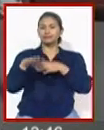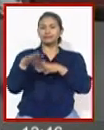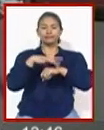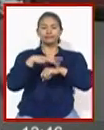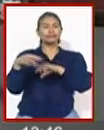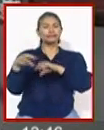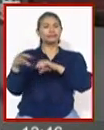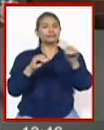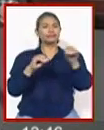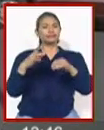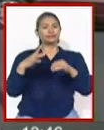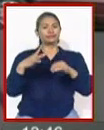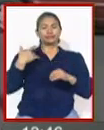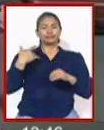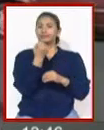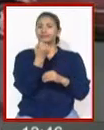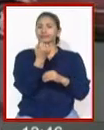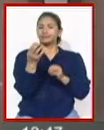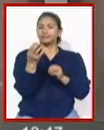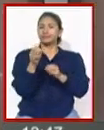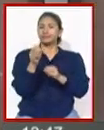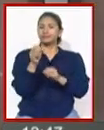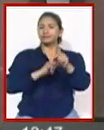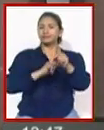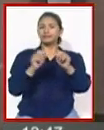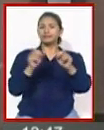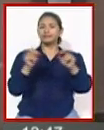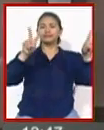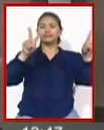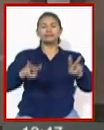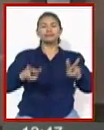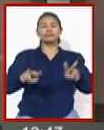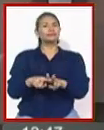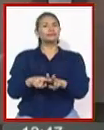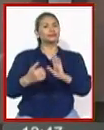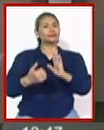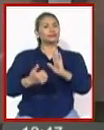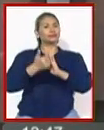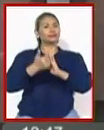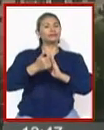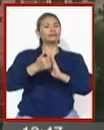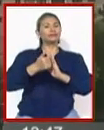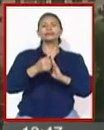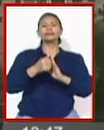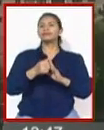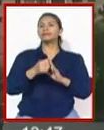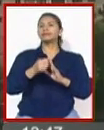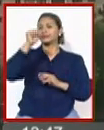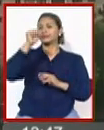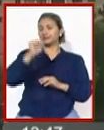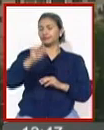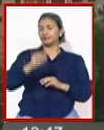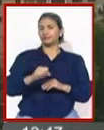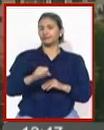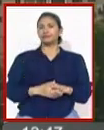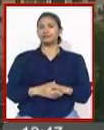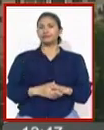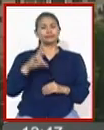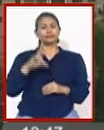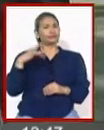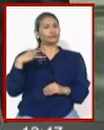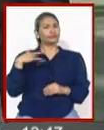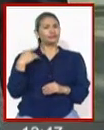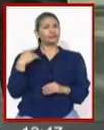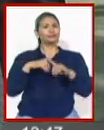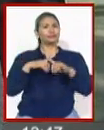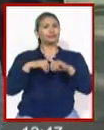movimiento telúrico fue sentido en algunas poblaciones del Valle Alto y la zona sur de Cochabamba, sobre todo en edificios y zonas altas. No he sentido,